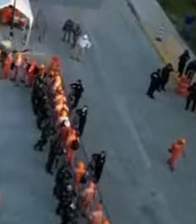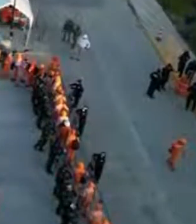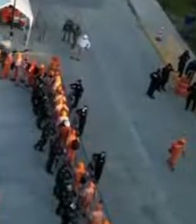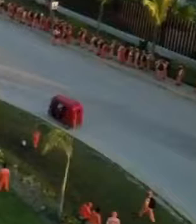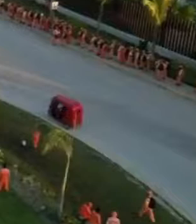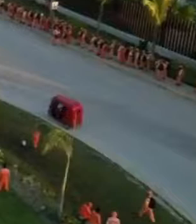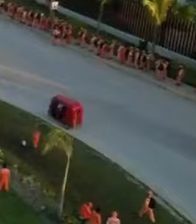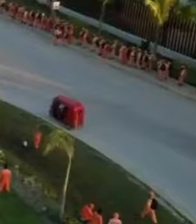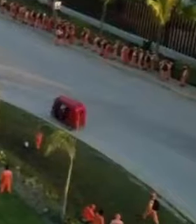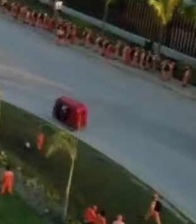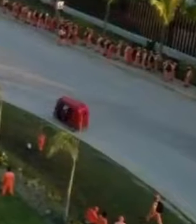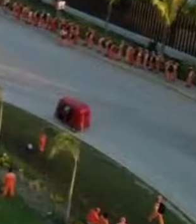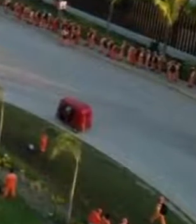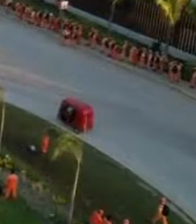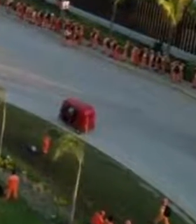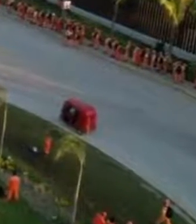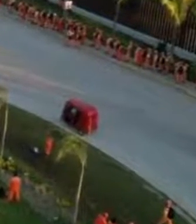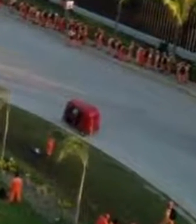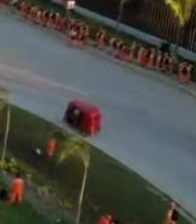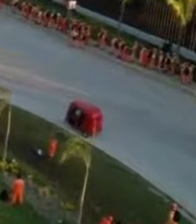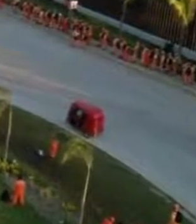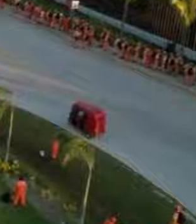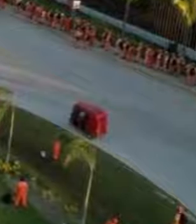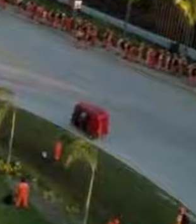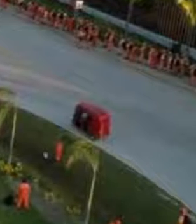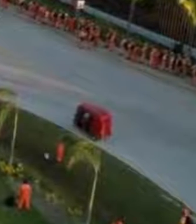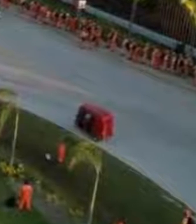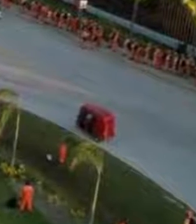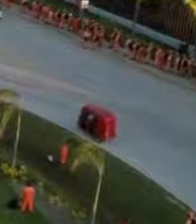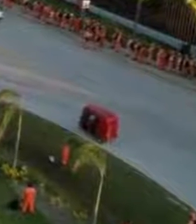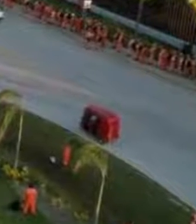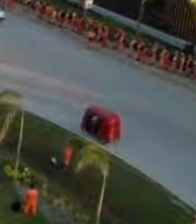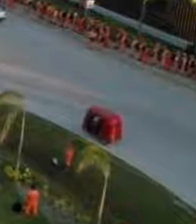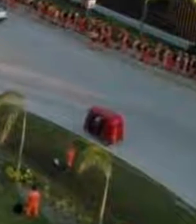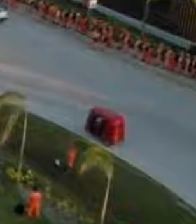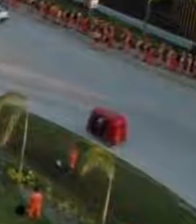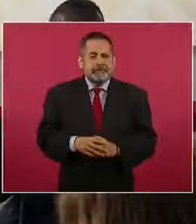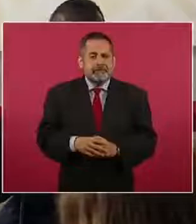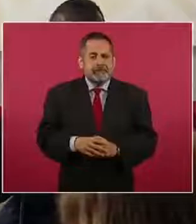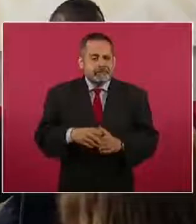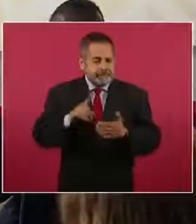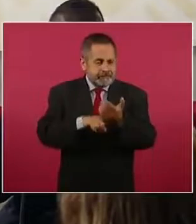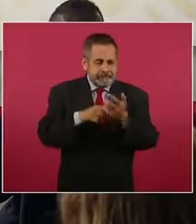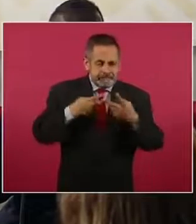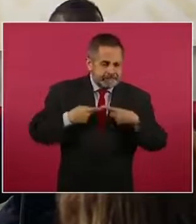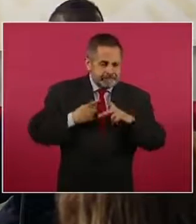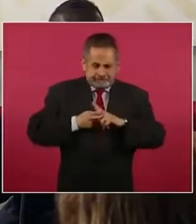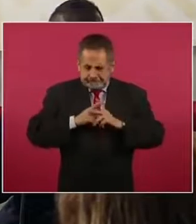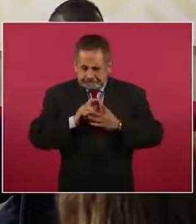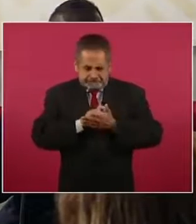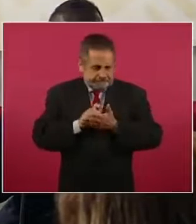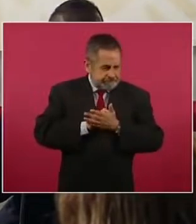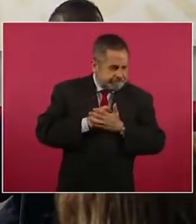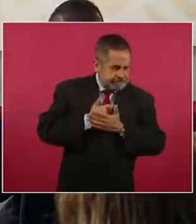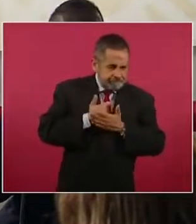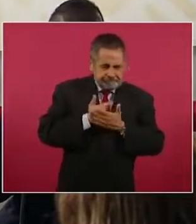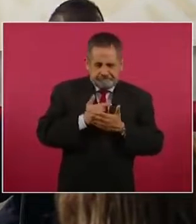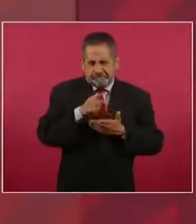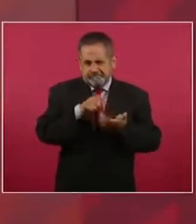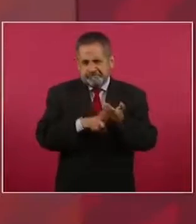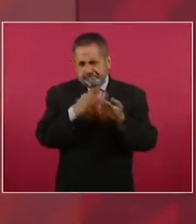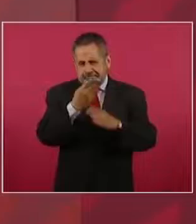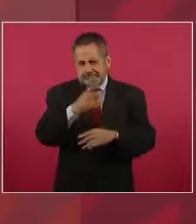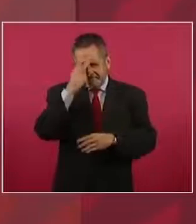en el costo de la construcción de la refinería de Dos Bocas. Pero exageran quienes afirman que se elevó hasta 18 mil millones de dólares.